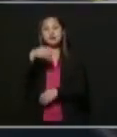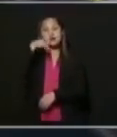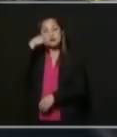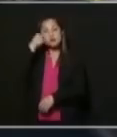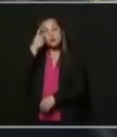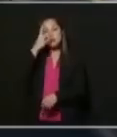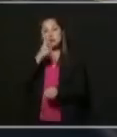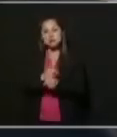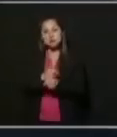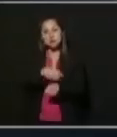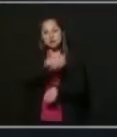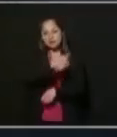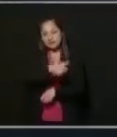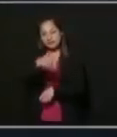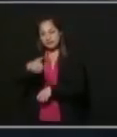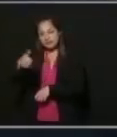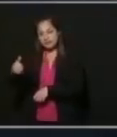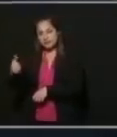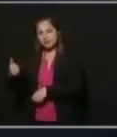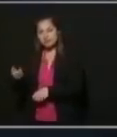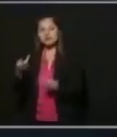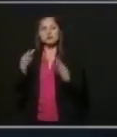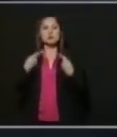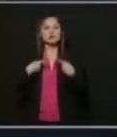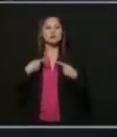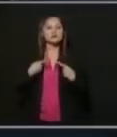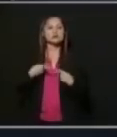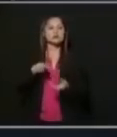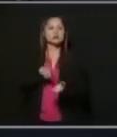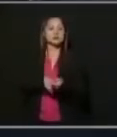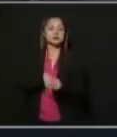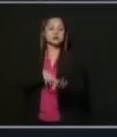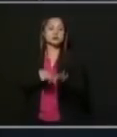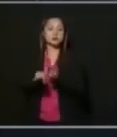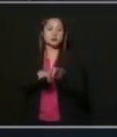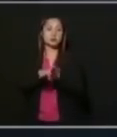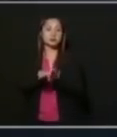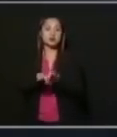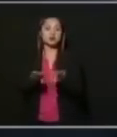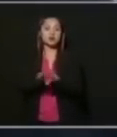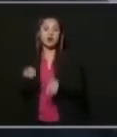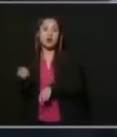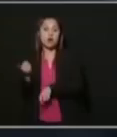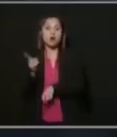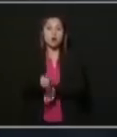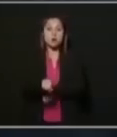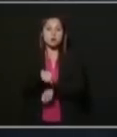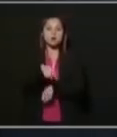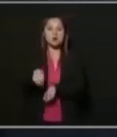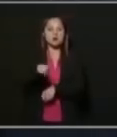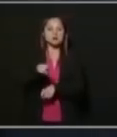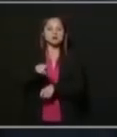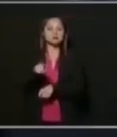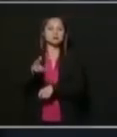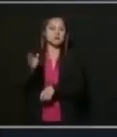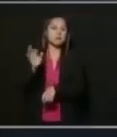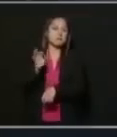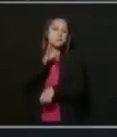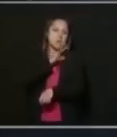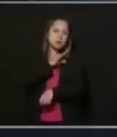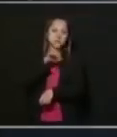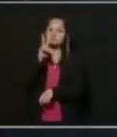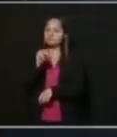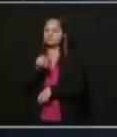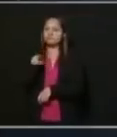voluntaria, sin afectar a los trabajadores al servicio del Estado. Por el